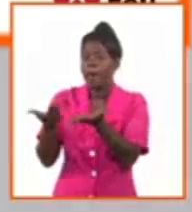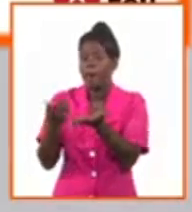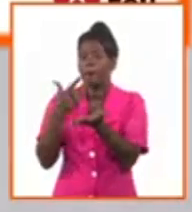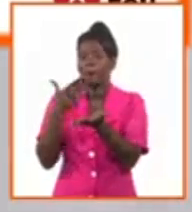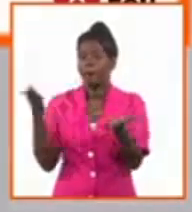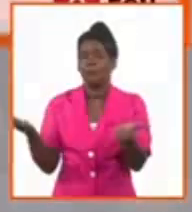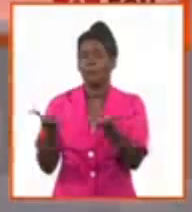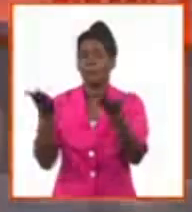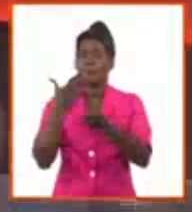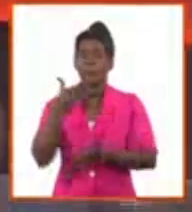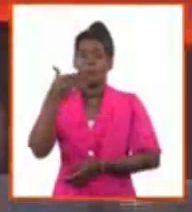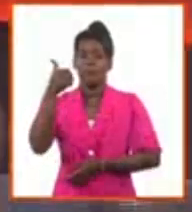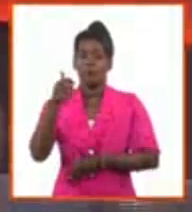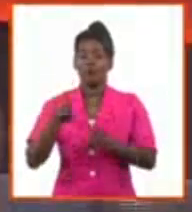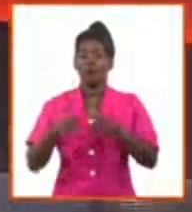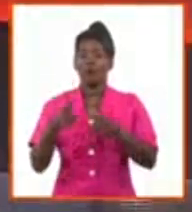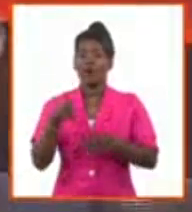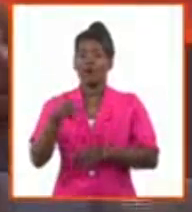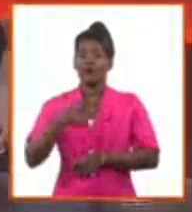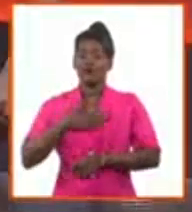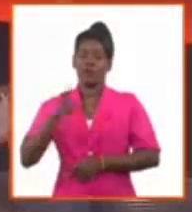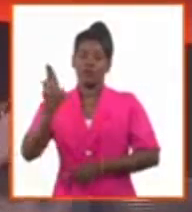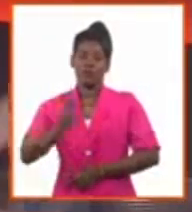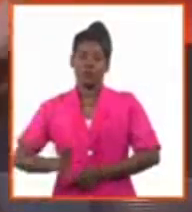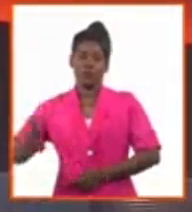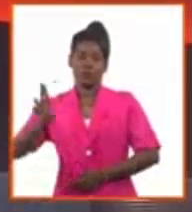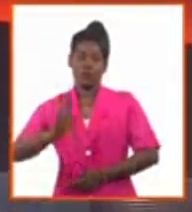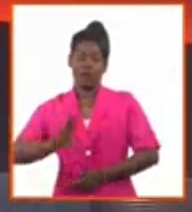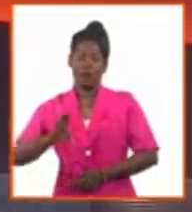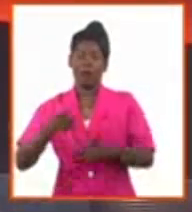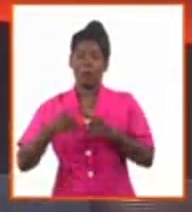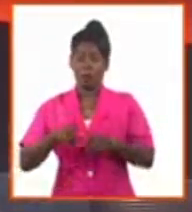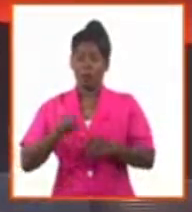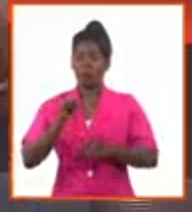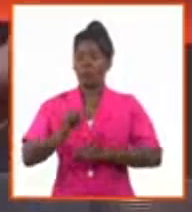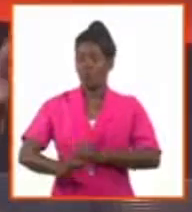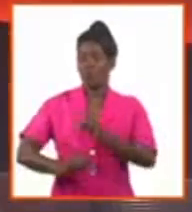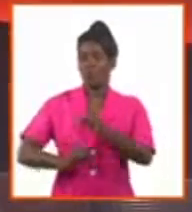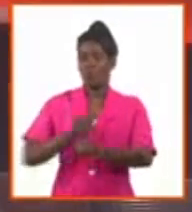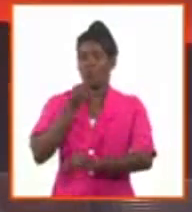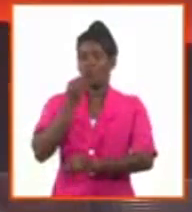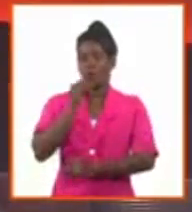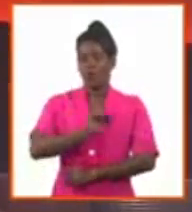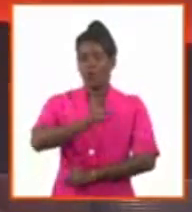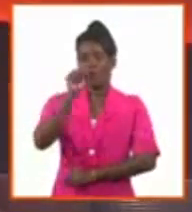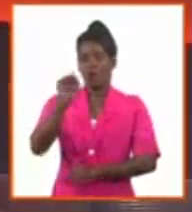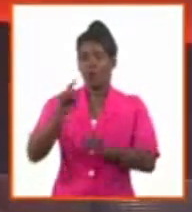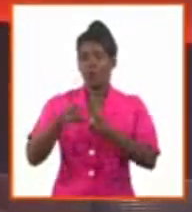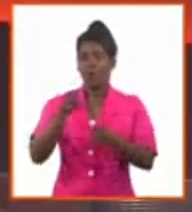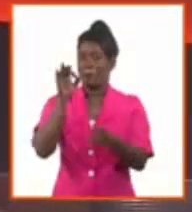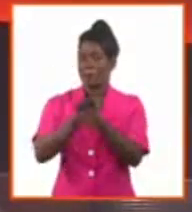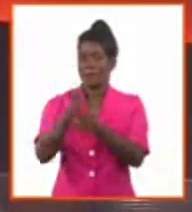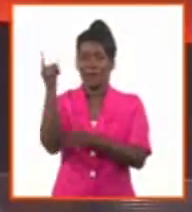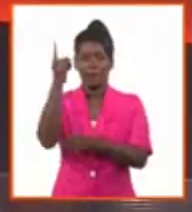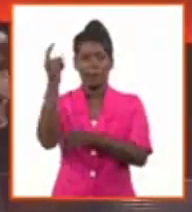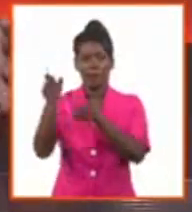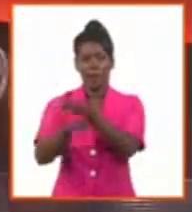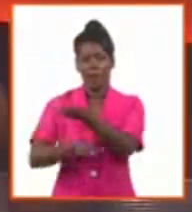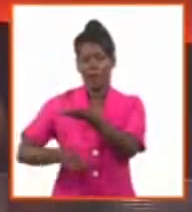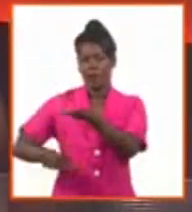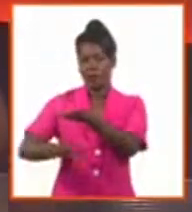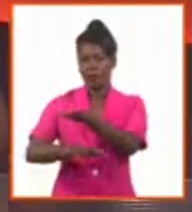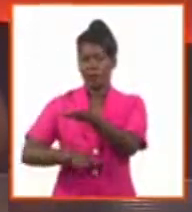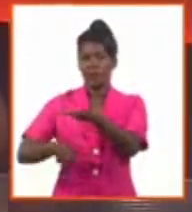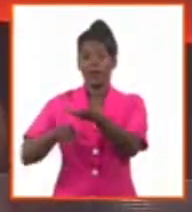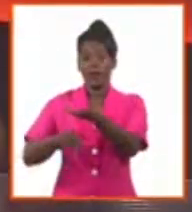congreso sea parte de la facultad de la universidad, pero que emana entonces de la base de nuestras aulas, de nuestras brigadas, y